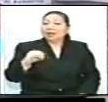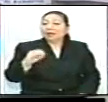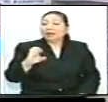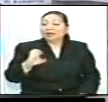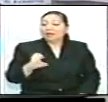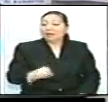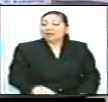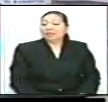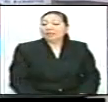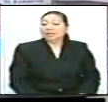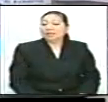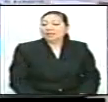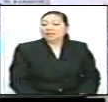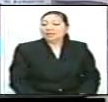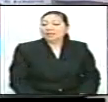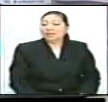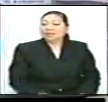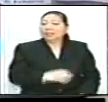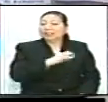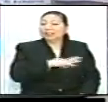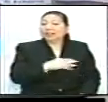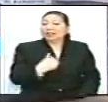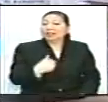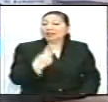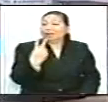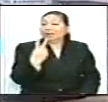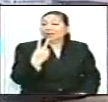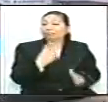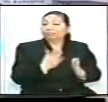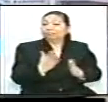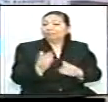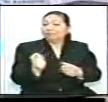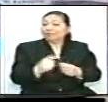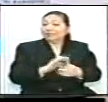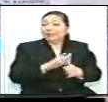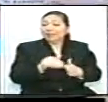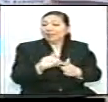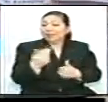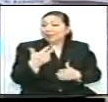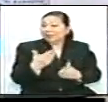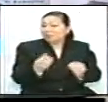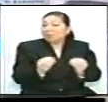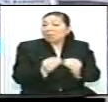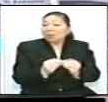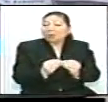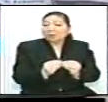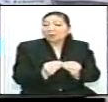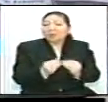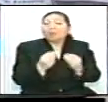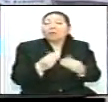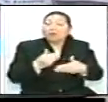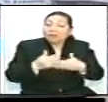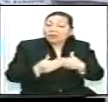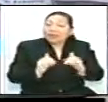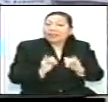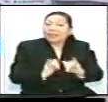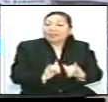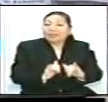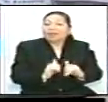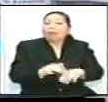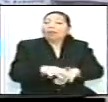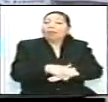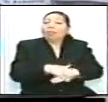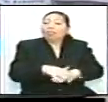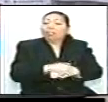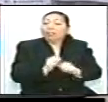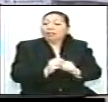Chile, que tan chilenero son, solamente tiene dos organismos que nuclean todo eso. ¿Y por qué? Porque tenemos que seguir manteniendo esa